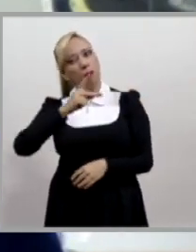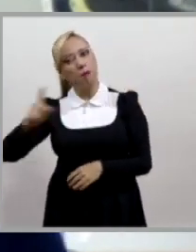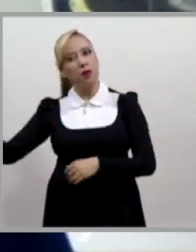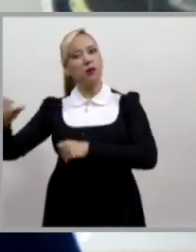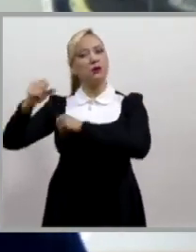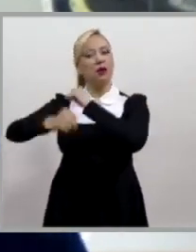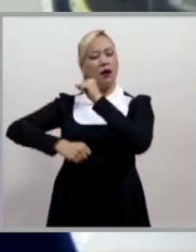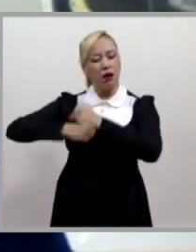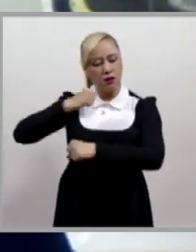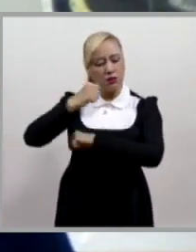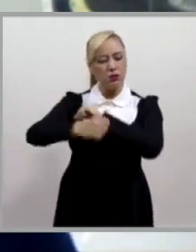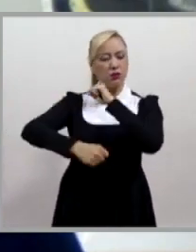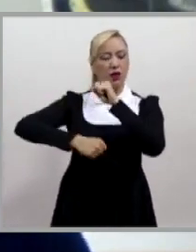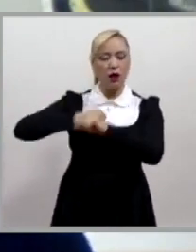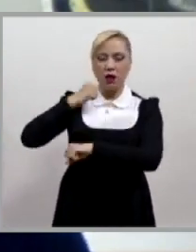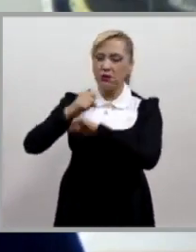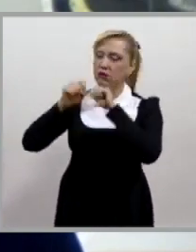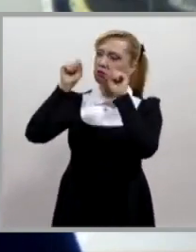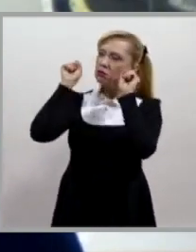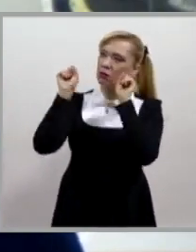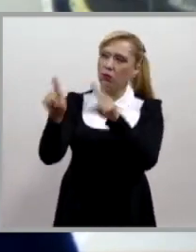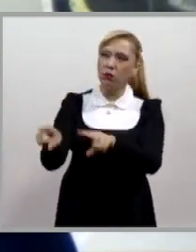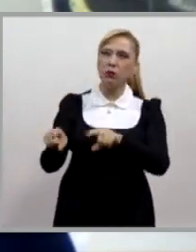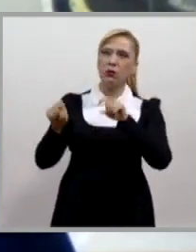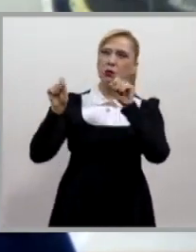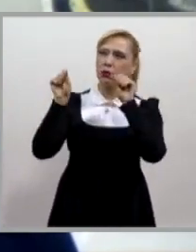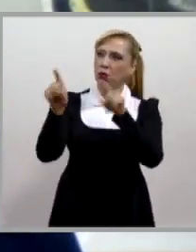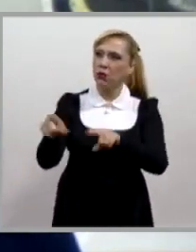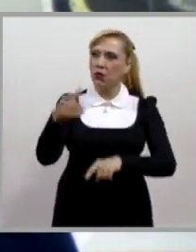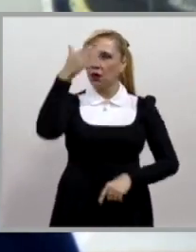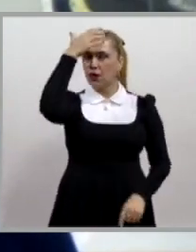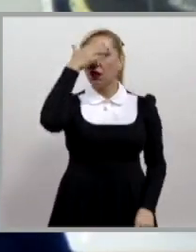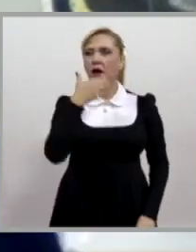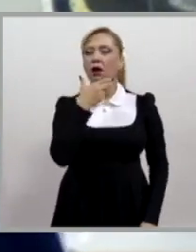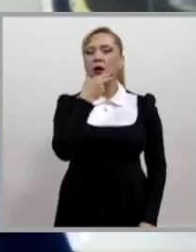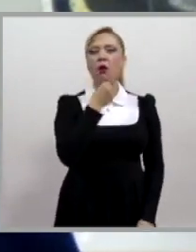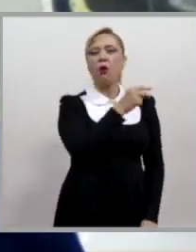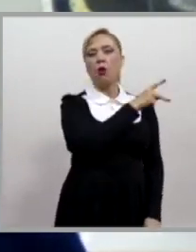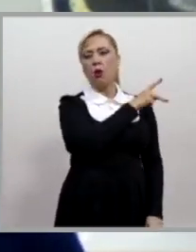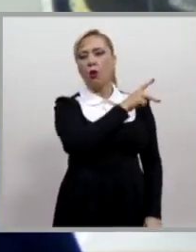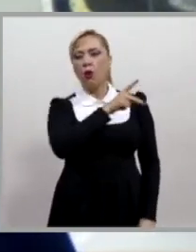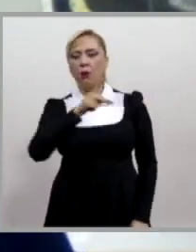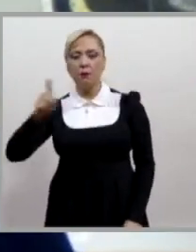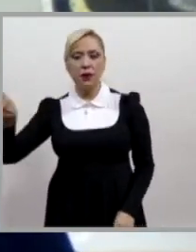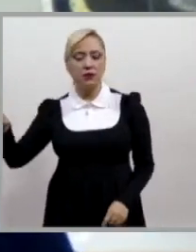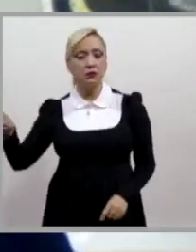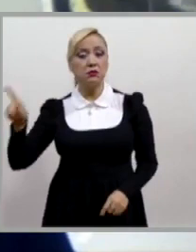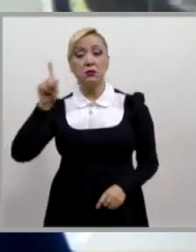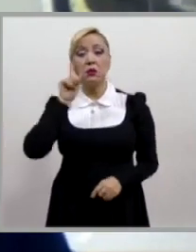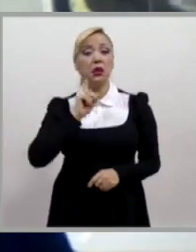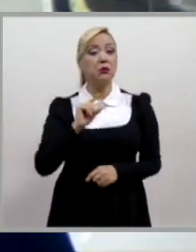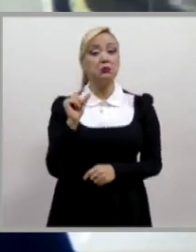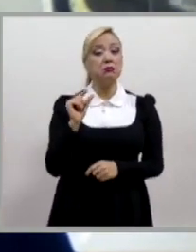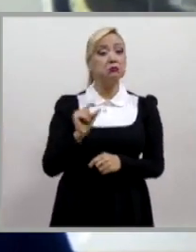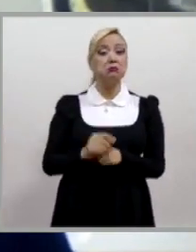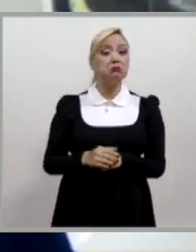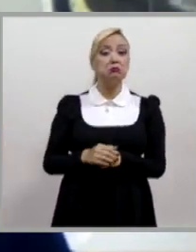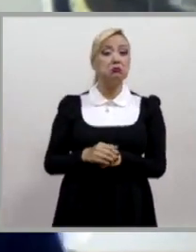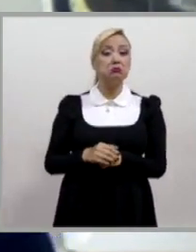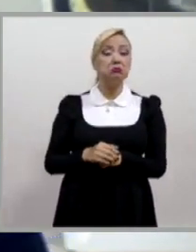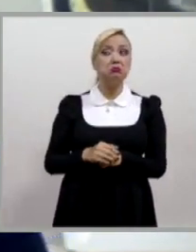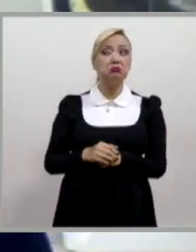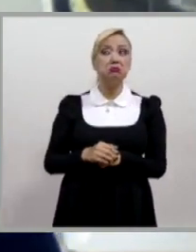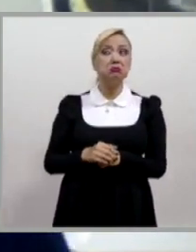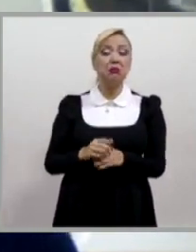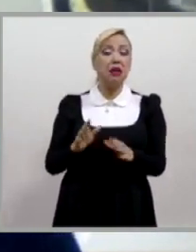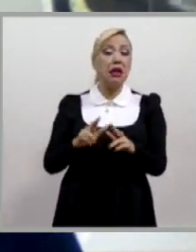Suprema Corte, más de un siglo, pues no, esta sea la composición por porcentaje de mujeres. Pero al mismo tiempo, digamos,